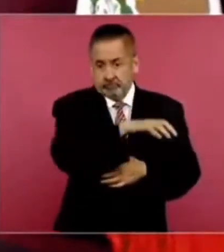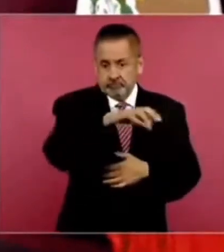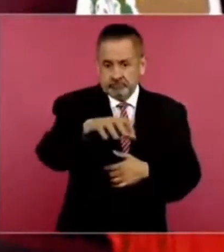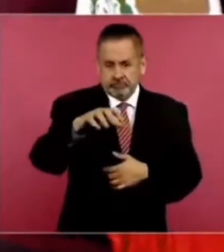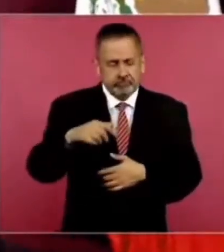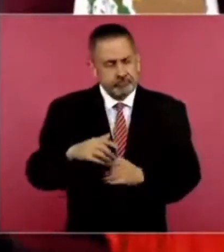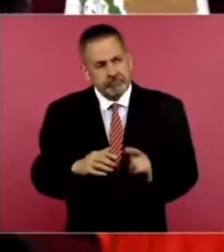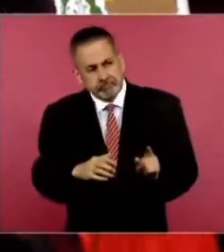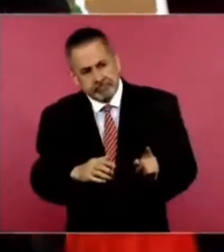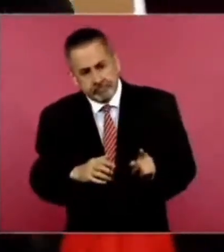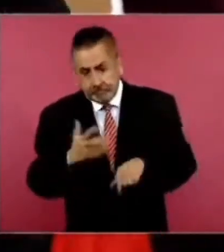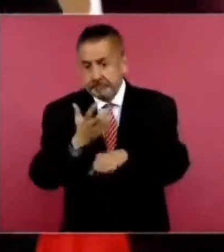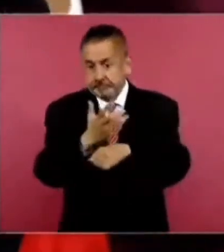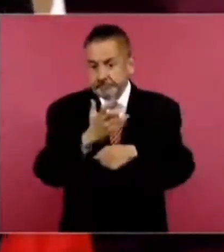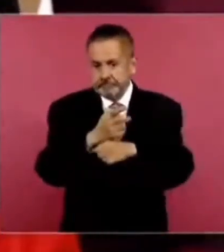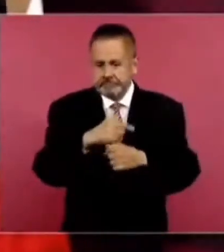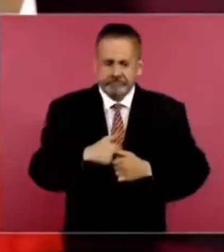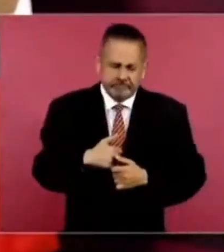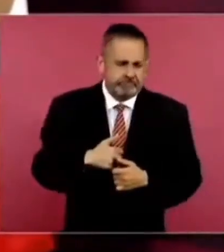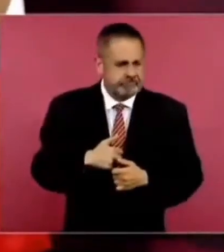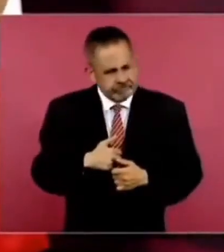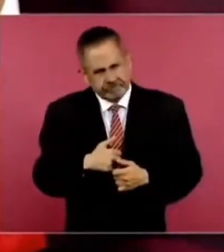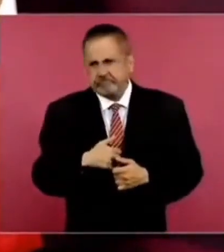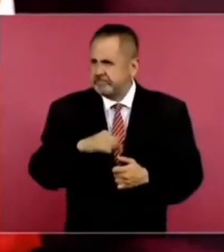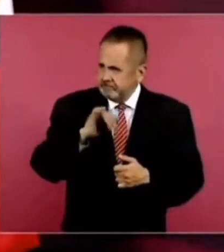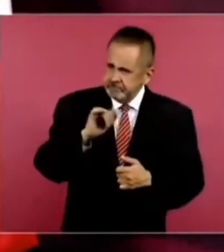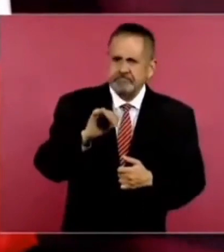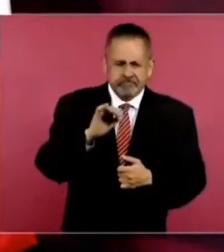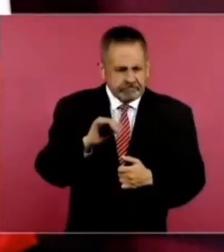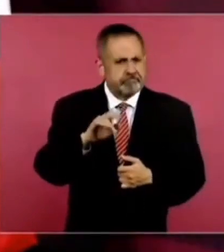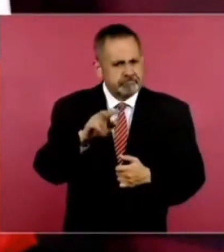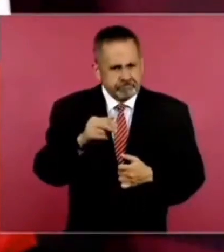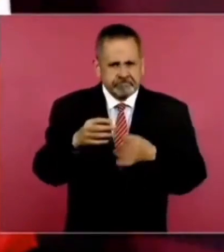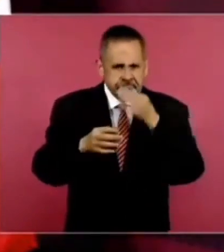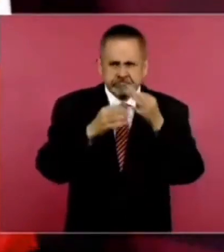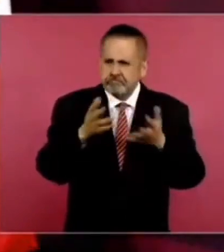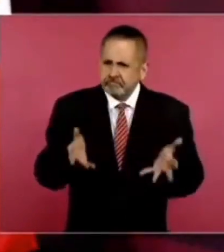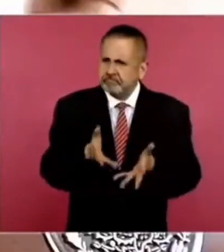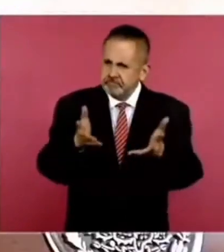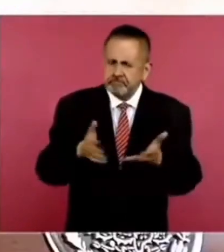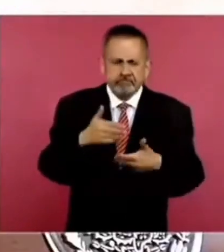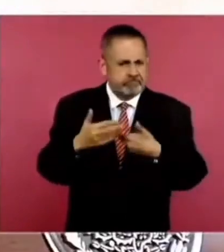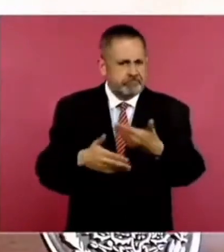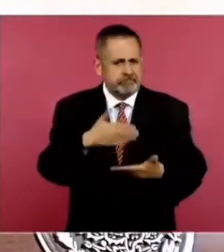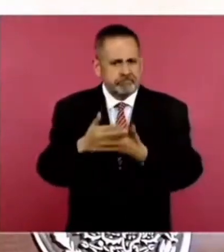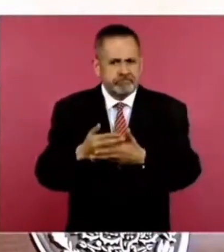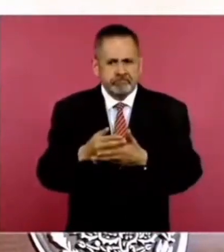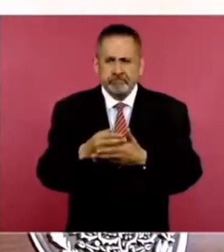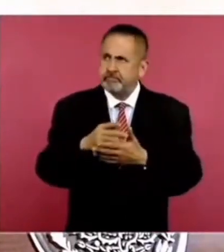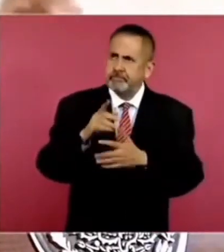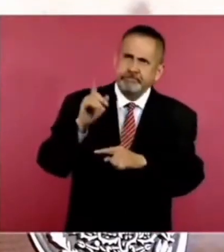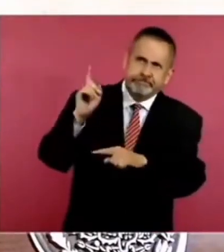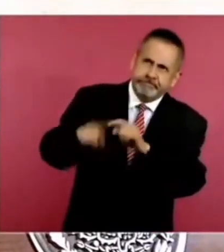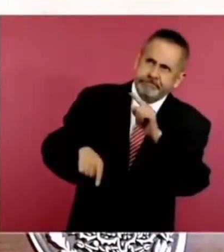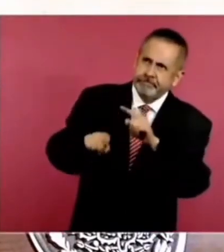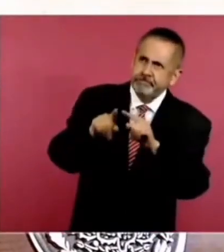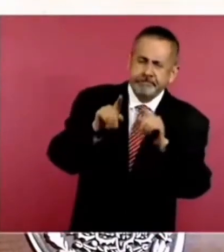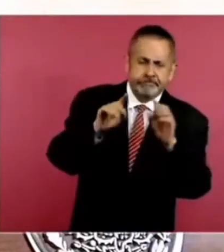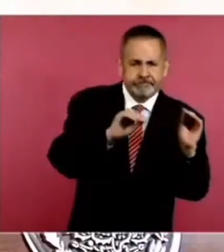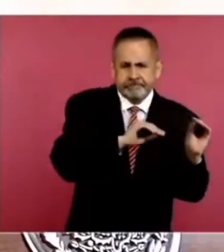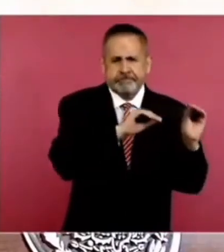han sido pues los principales promotores de esta mudanza de